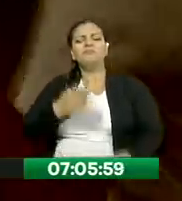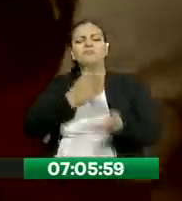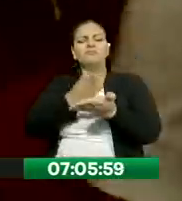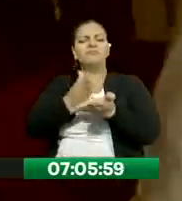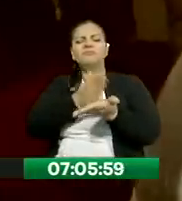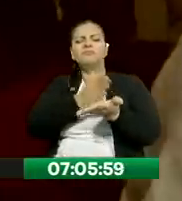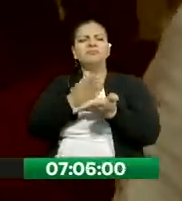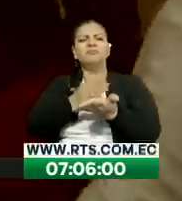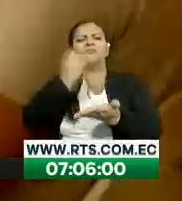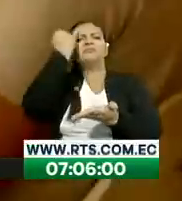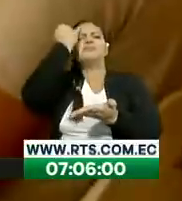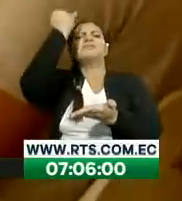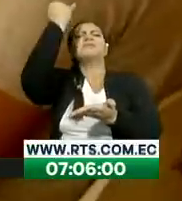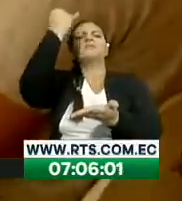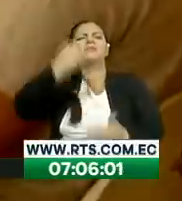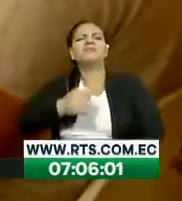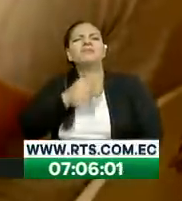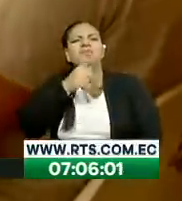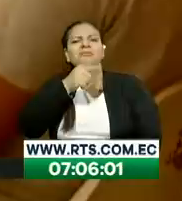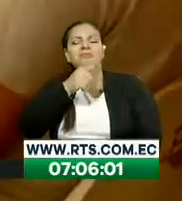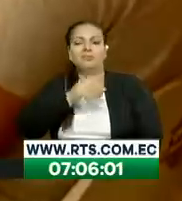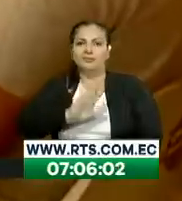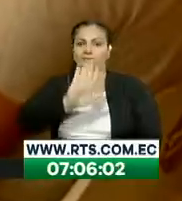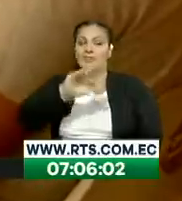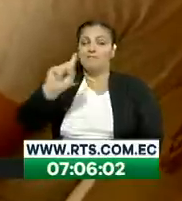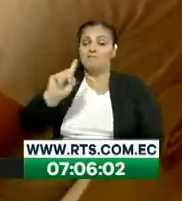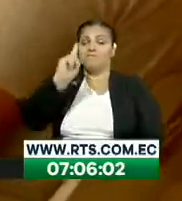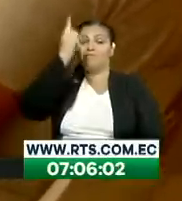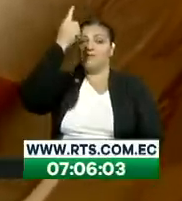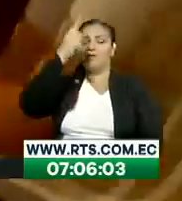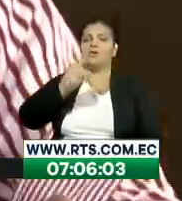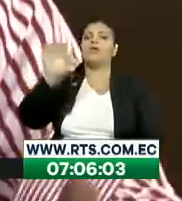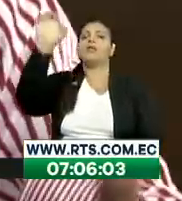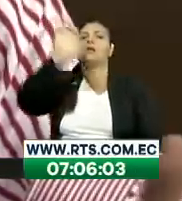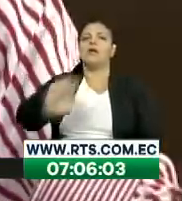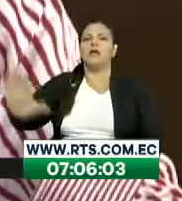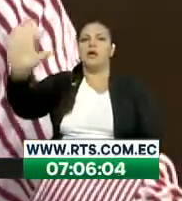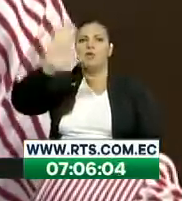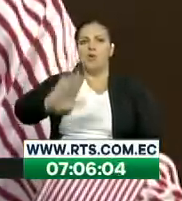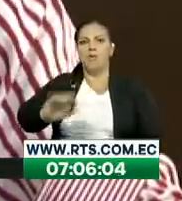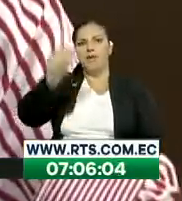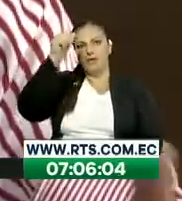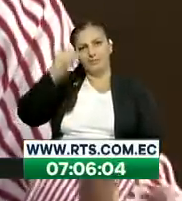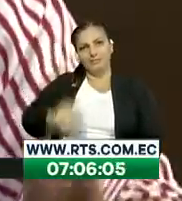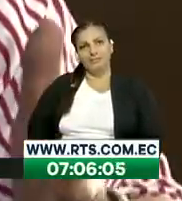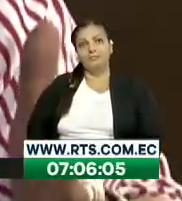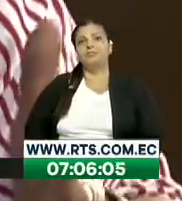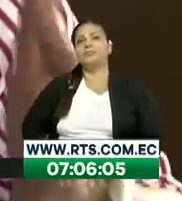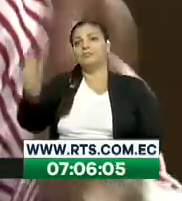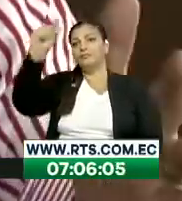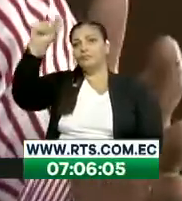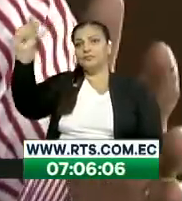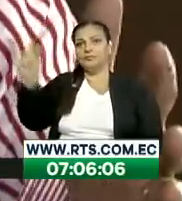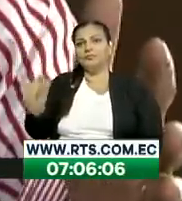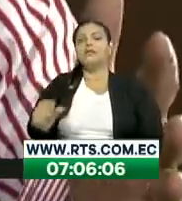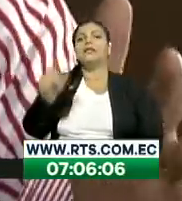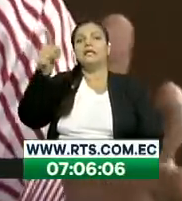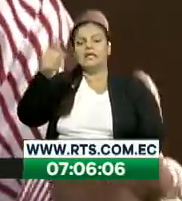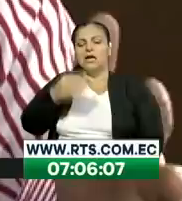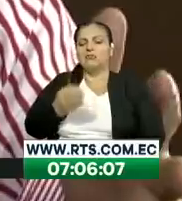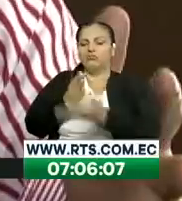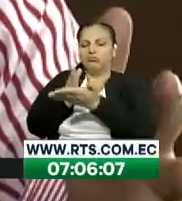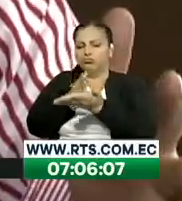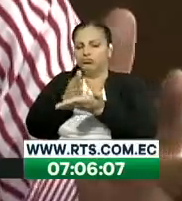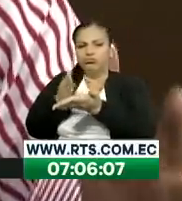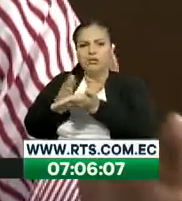sabores, pero con la esencia cultural de la Europa del Reino de Castilla. Entonces, ahí se va entendiendo por qué